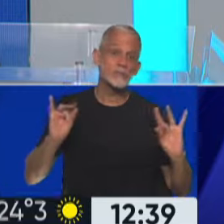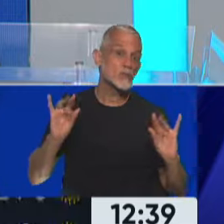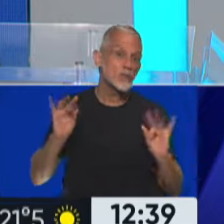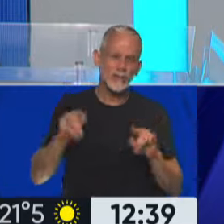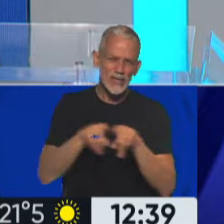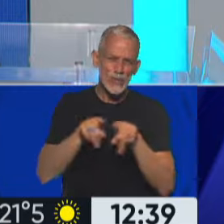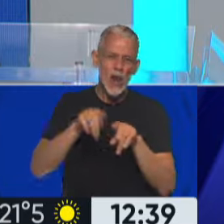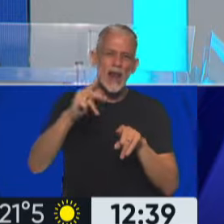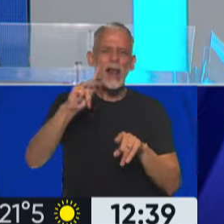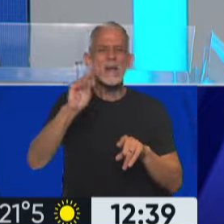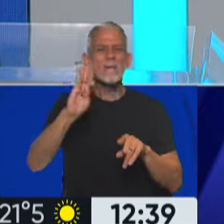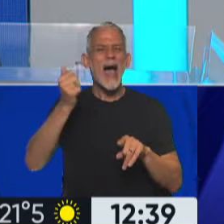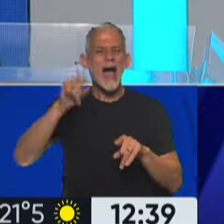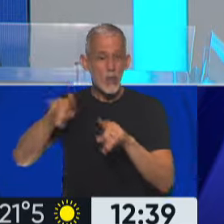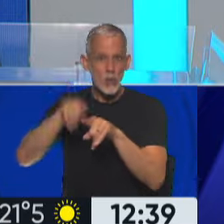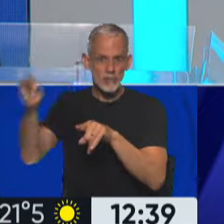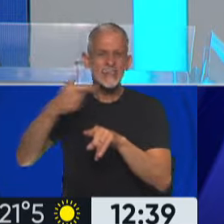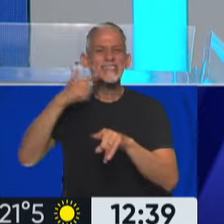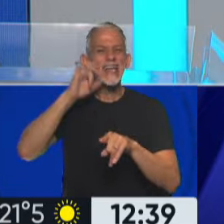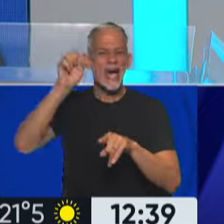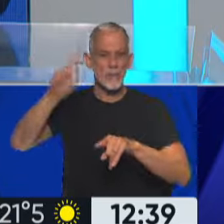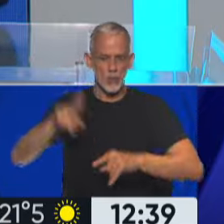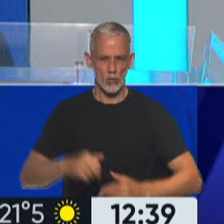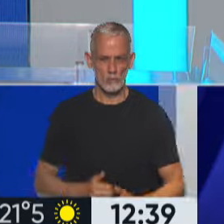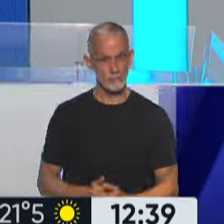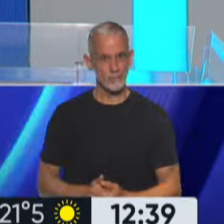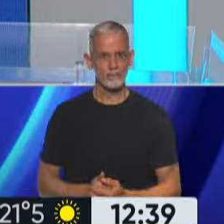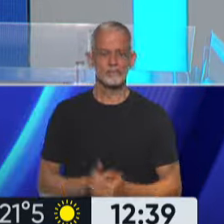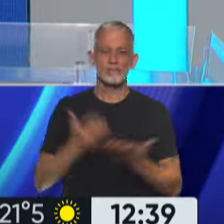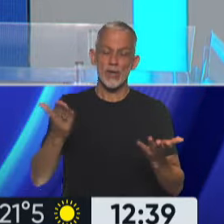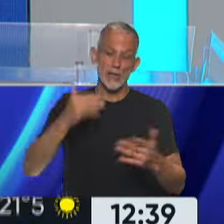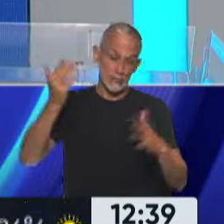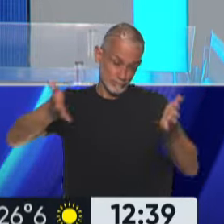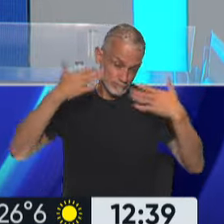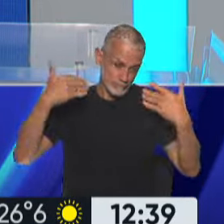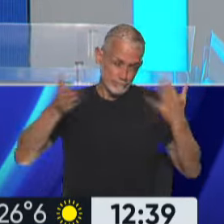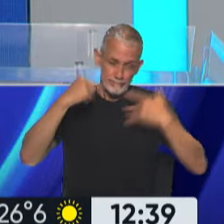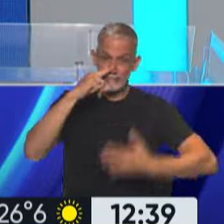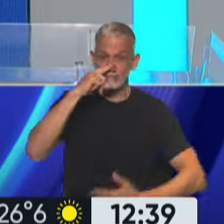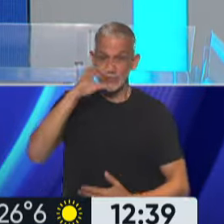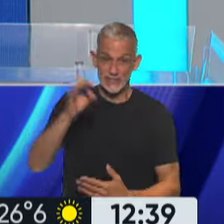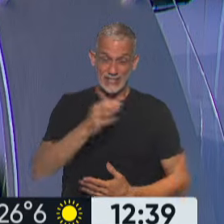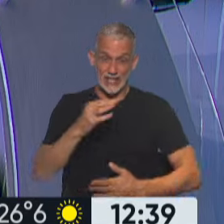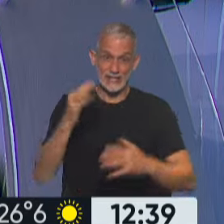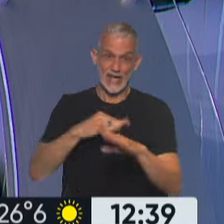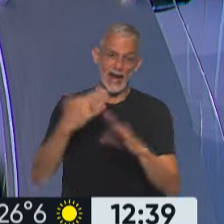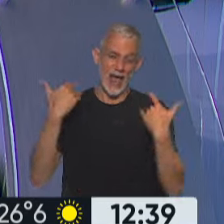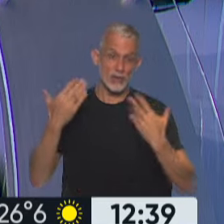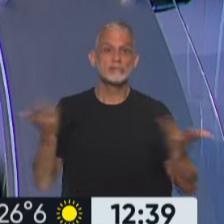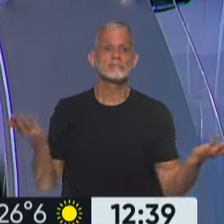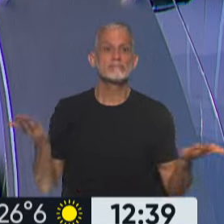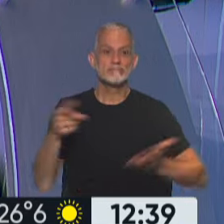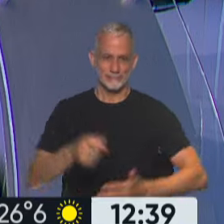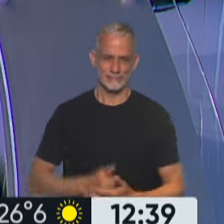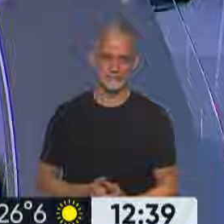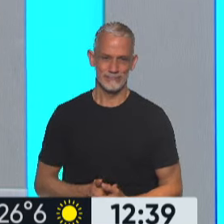como el de bakú gran premio de Singapur en el callejero de marina bay y 70 gr y 270 a la sombra y que se venga Gracias